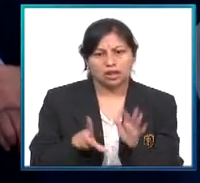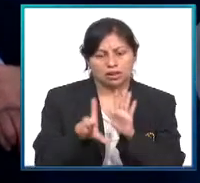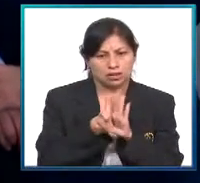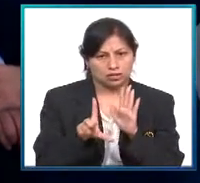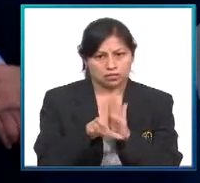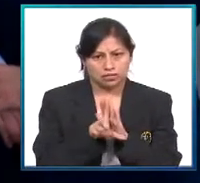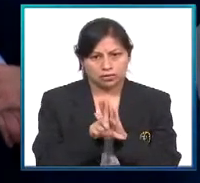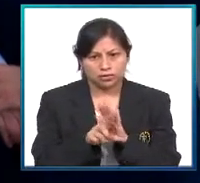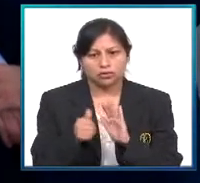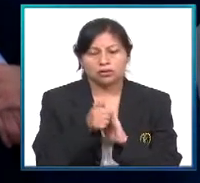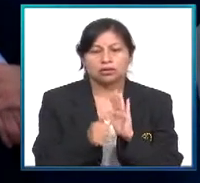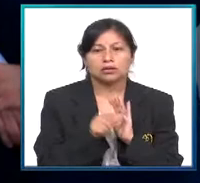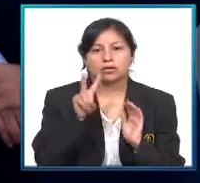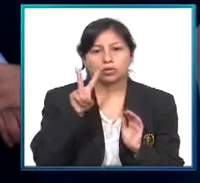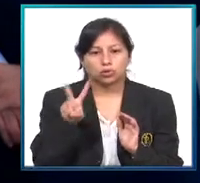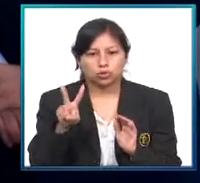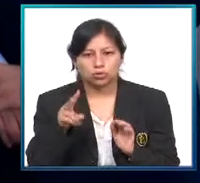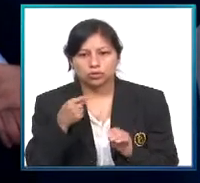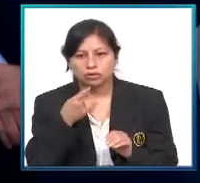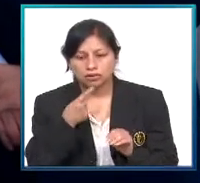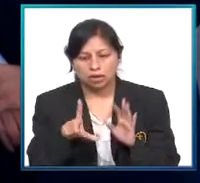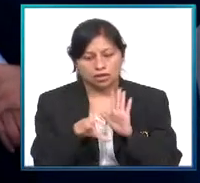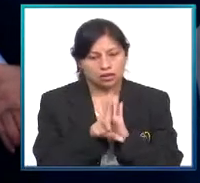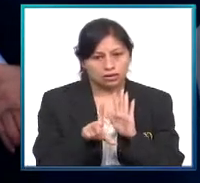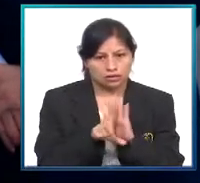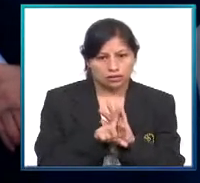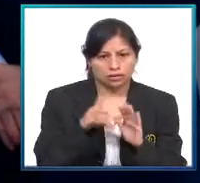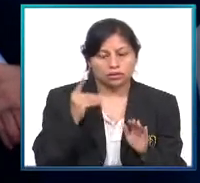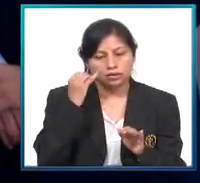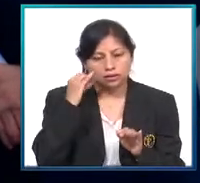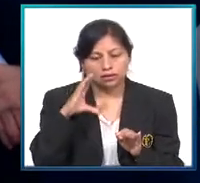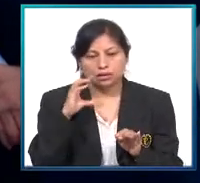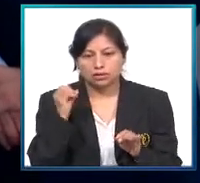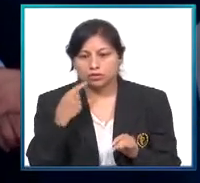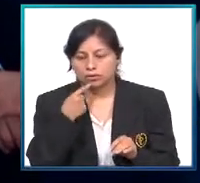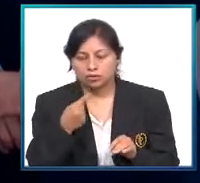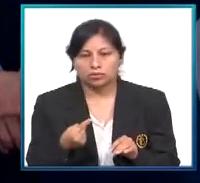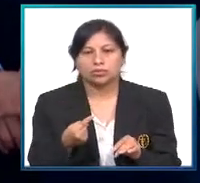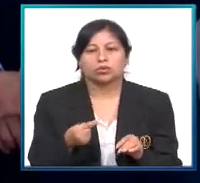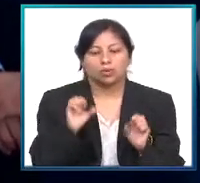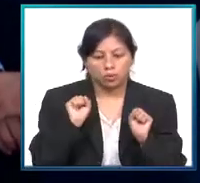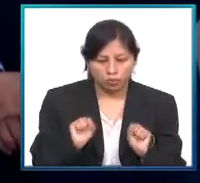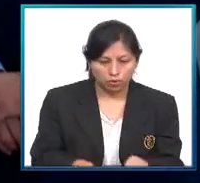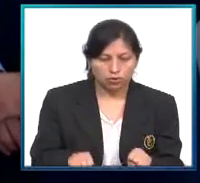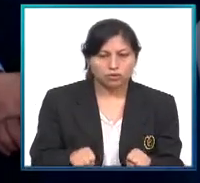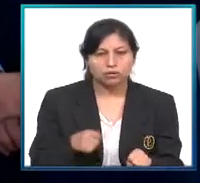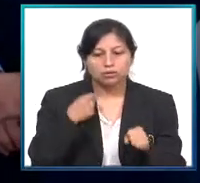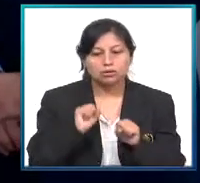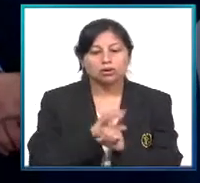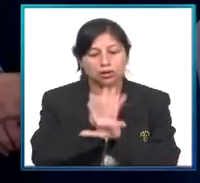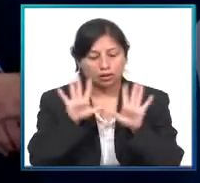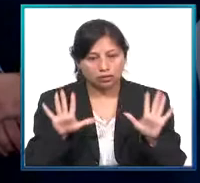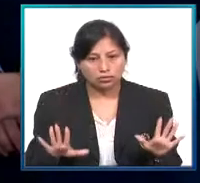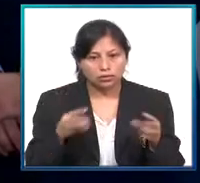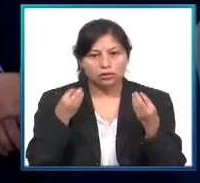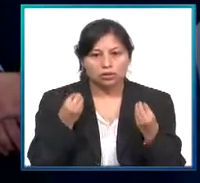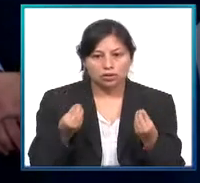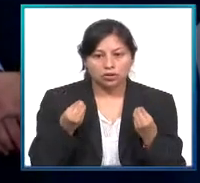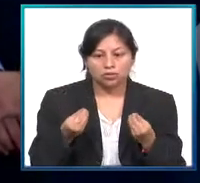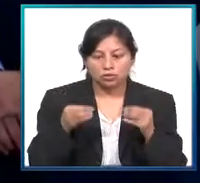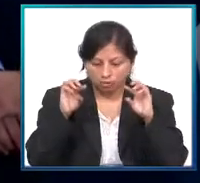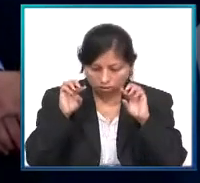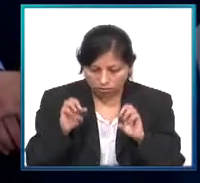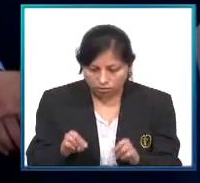como el artículo 2, en donde la ley de la DIACO es supletoria. Es por eso que hacemos la aclaración que muchos